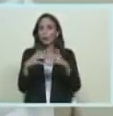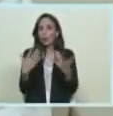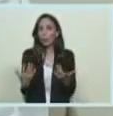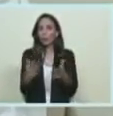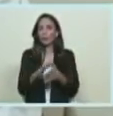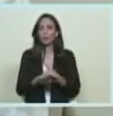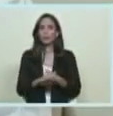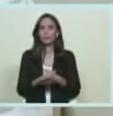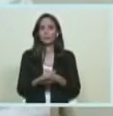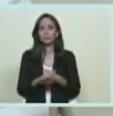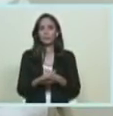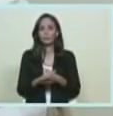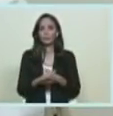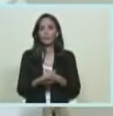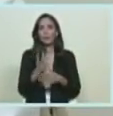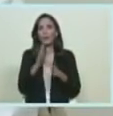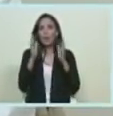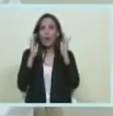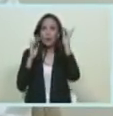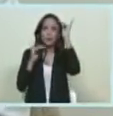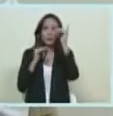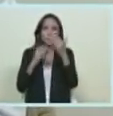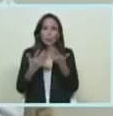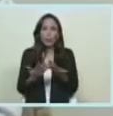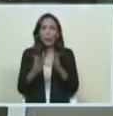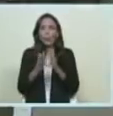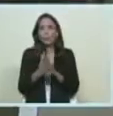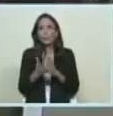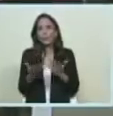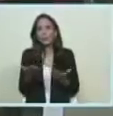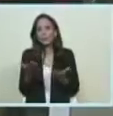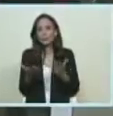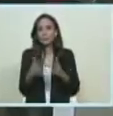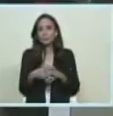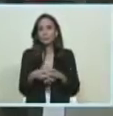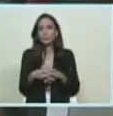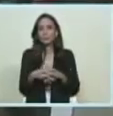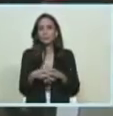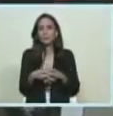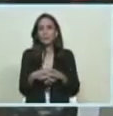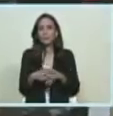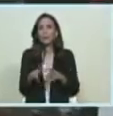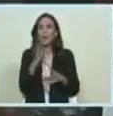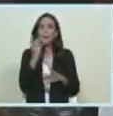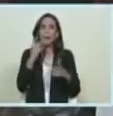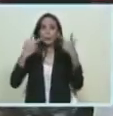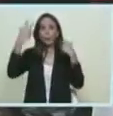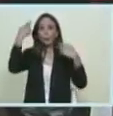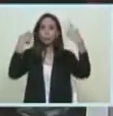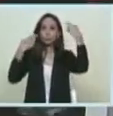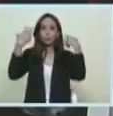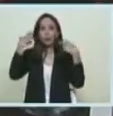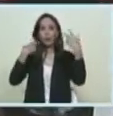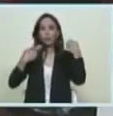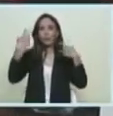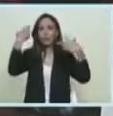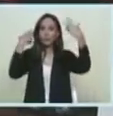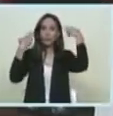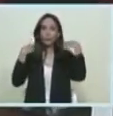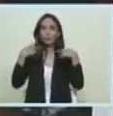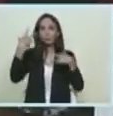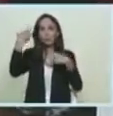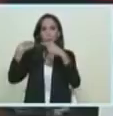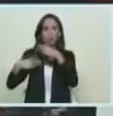si se quiere, de atención, pues en el término de la barbería, aquí son afeitados,